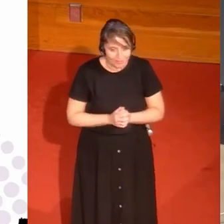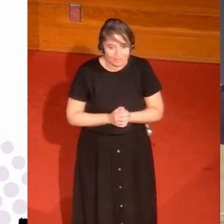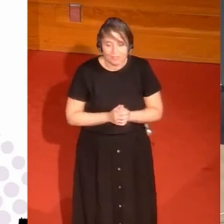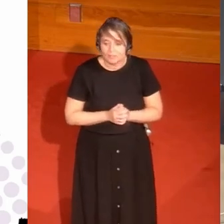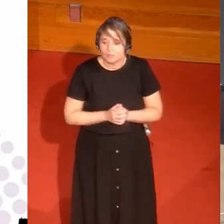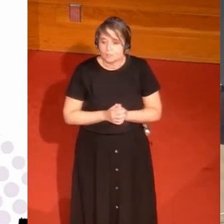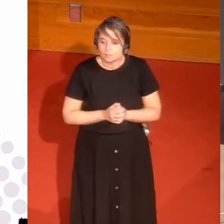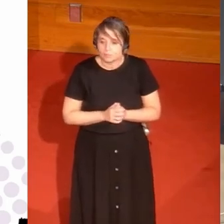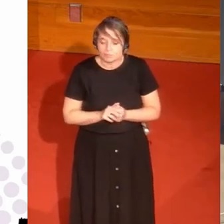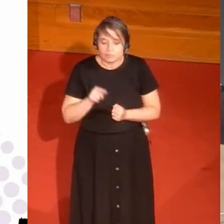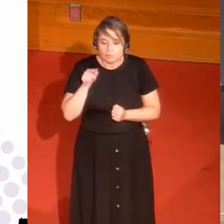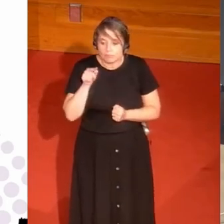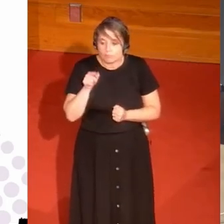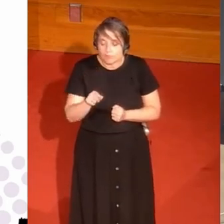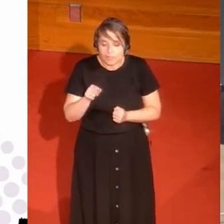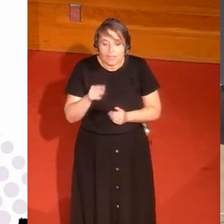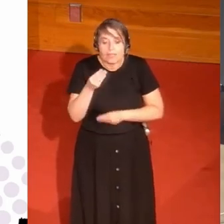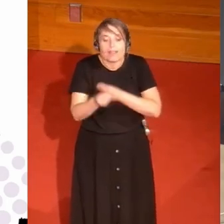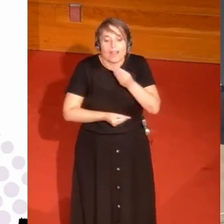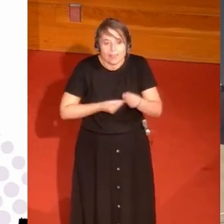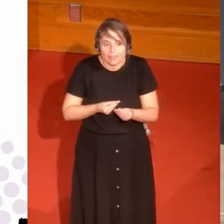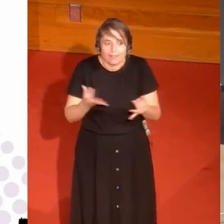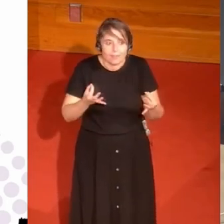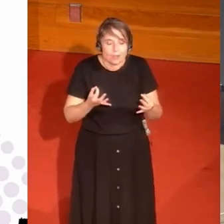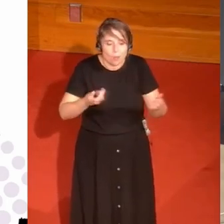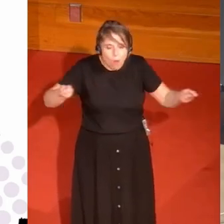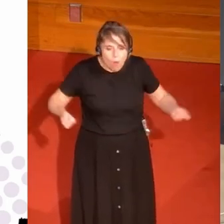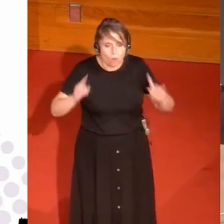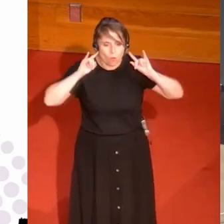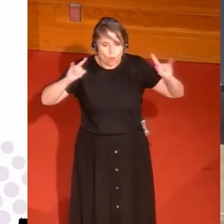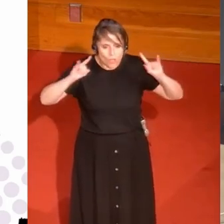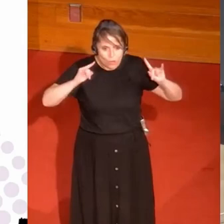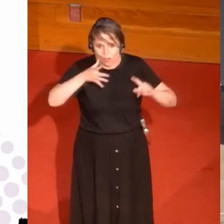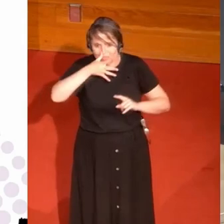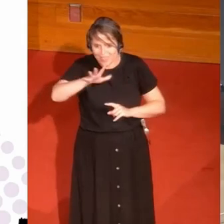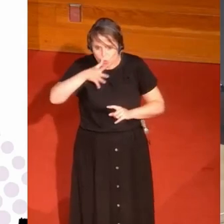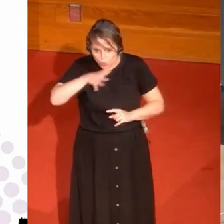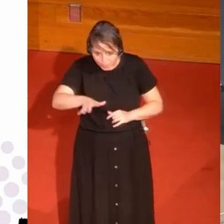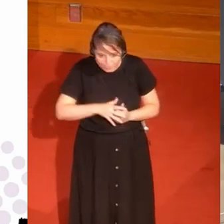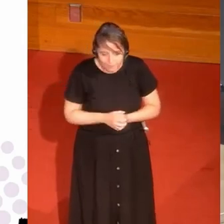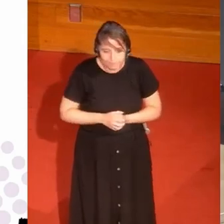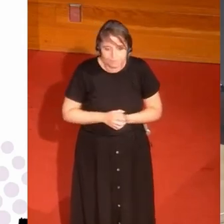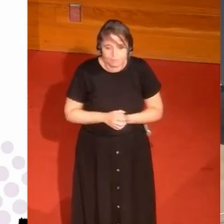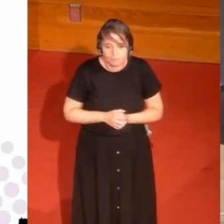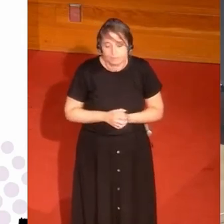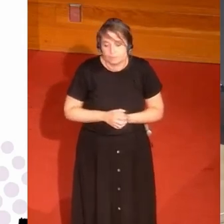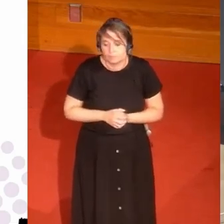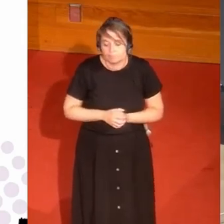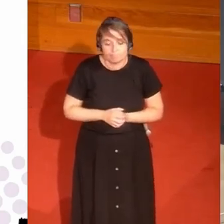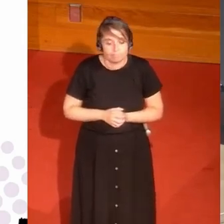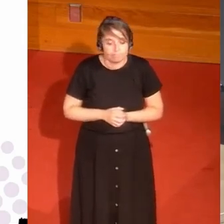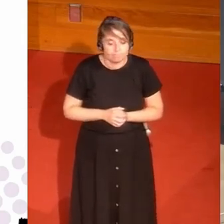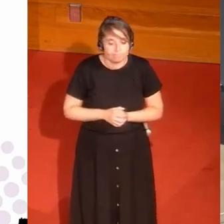no eso lo único que se lo que hay que hacer es ruido y y y denuncia o sea denunciarlo luego Es verdad que hay un